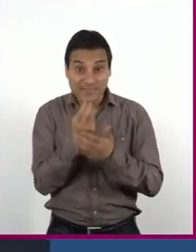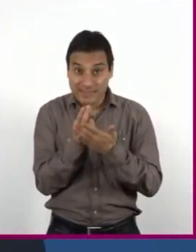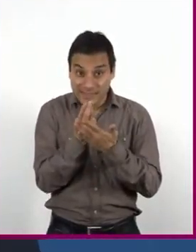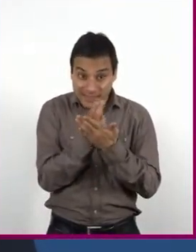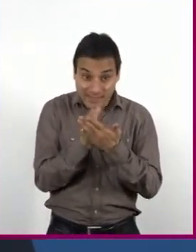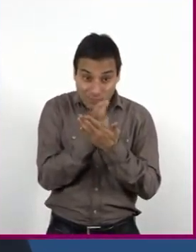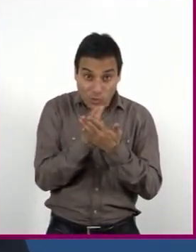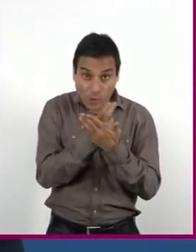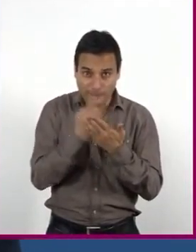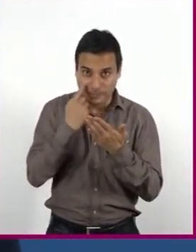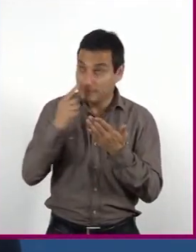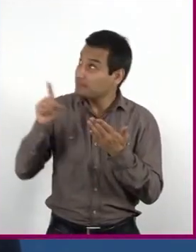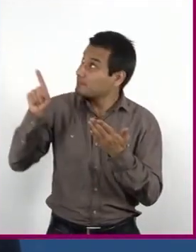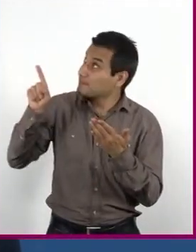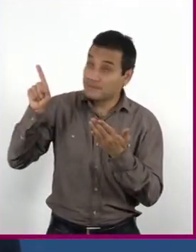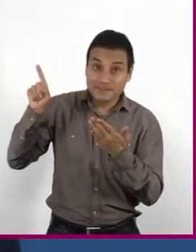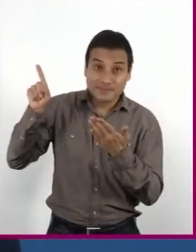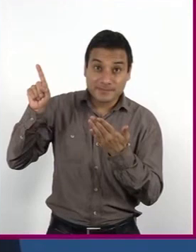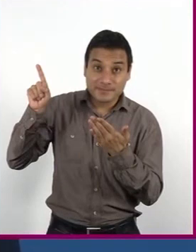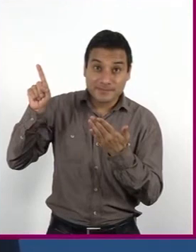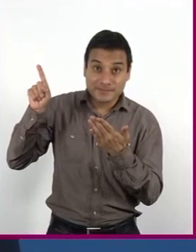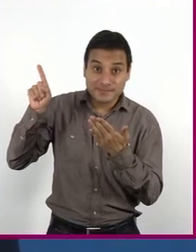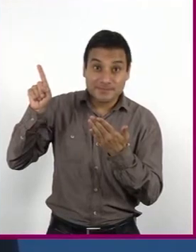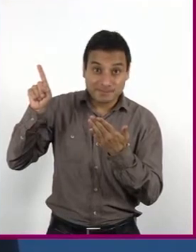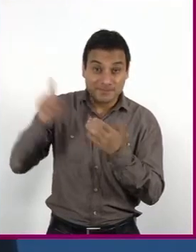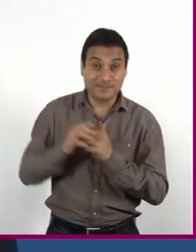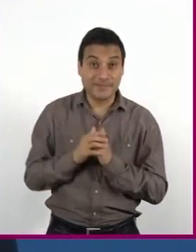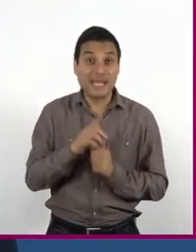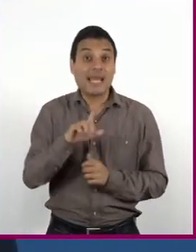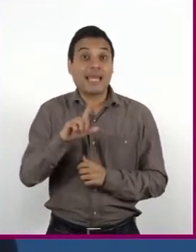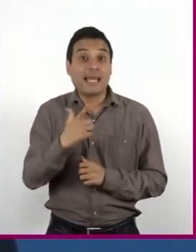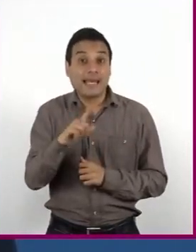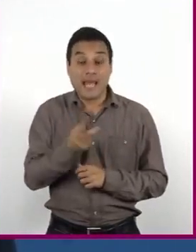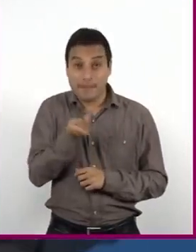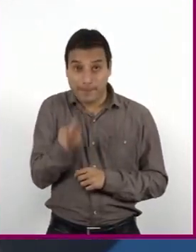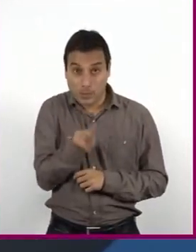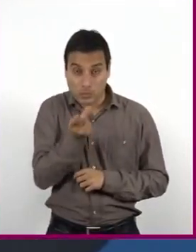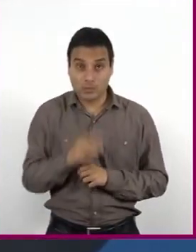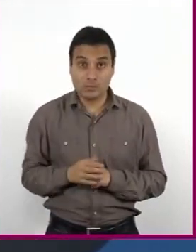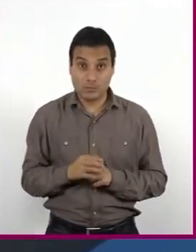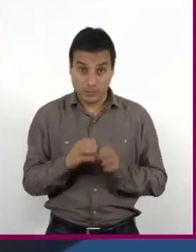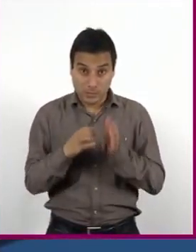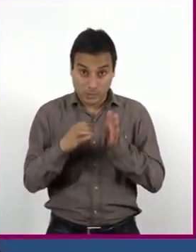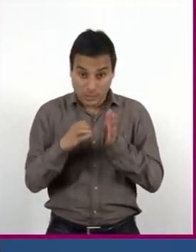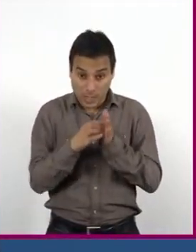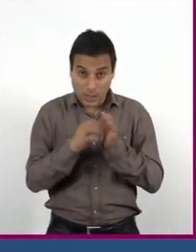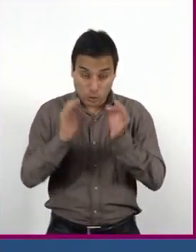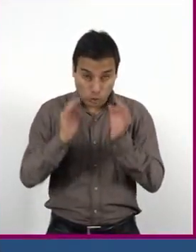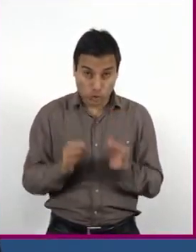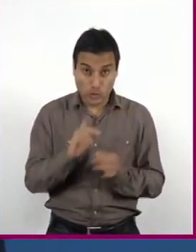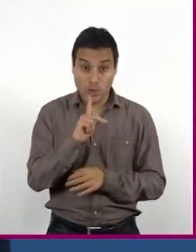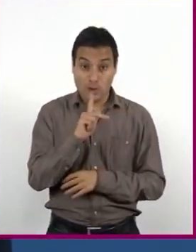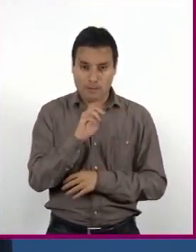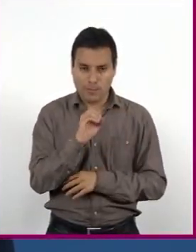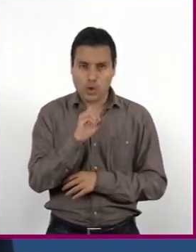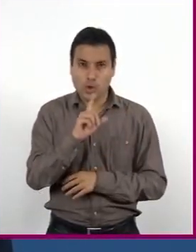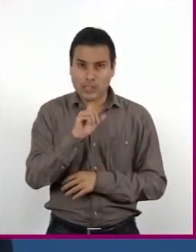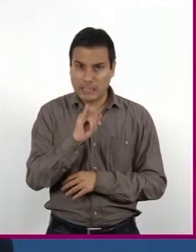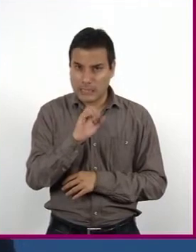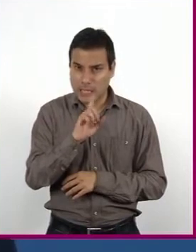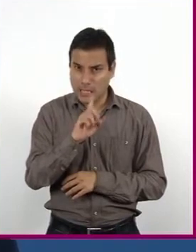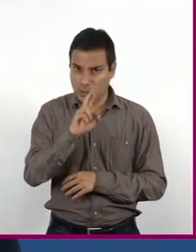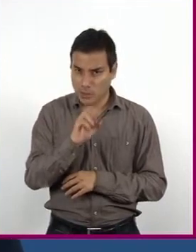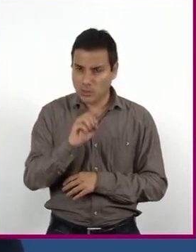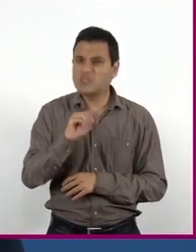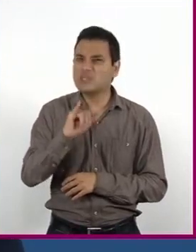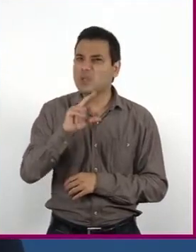el desarrollo plano de la caja triangular. Lía le preguntó a Caleb si la caja era un poliedro. ¿Ustedes qué dicen?